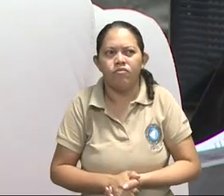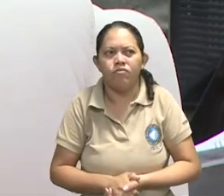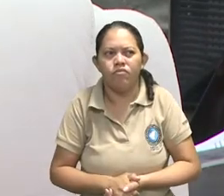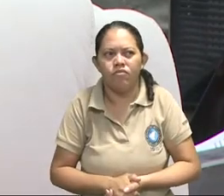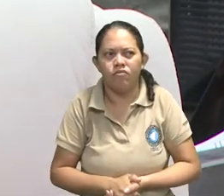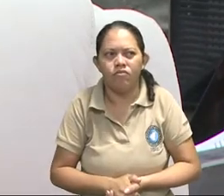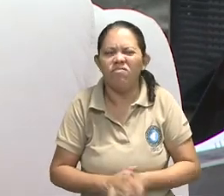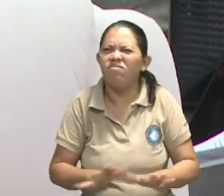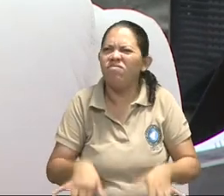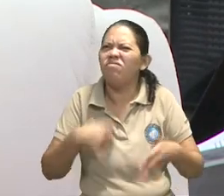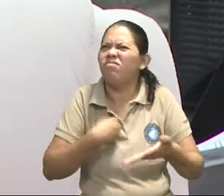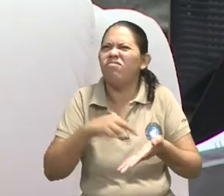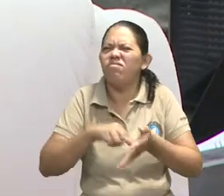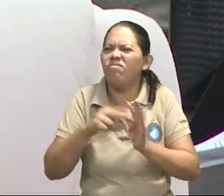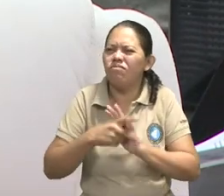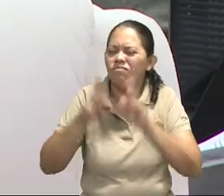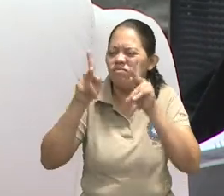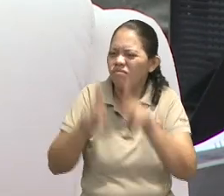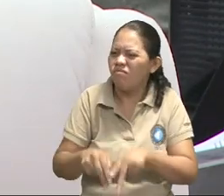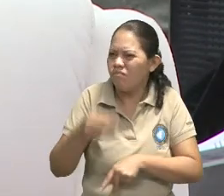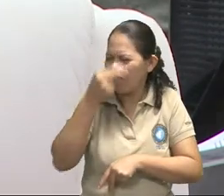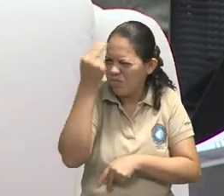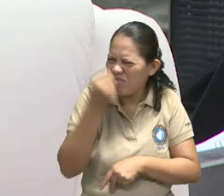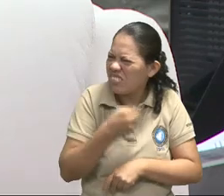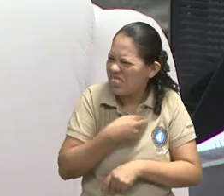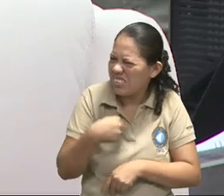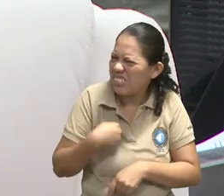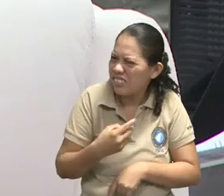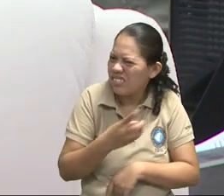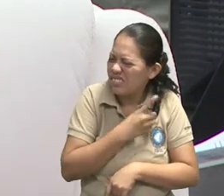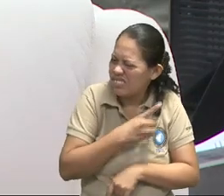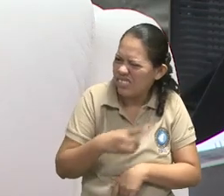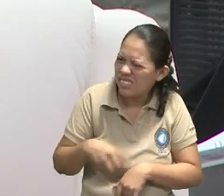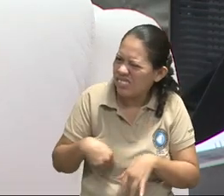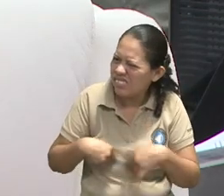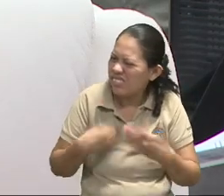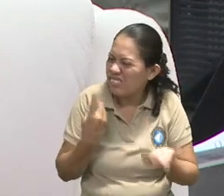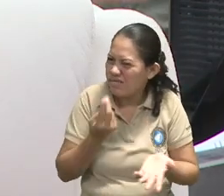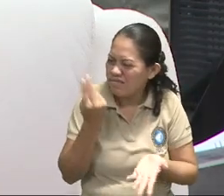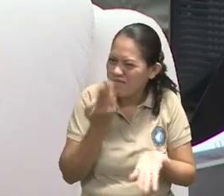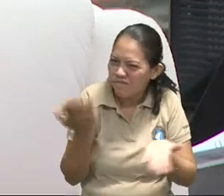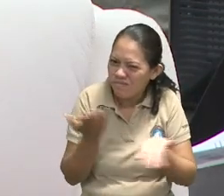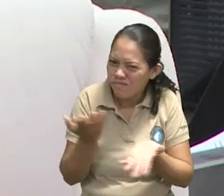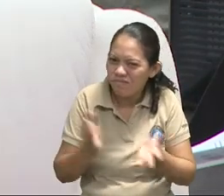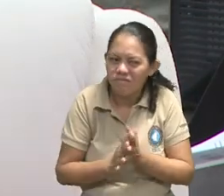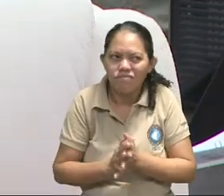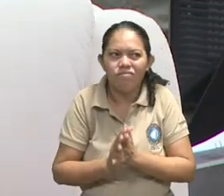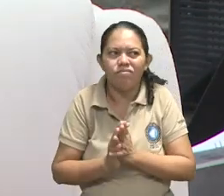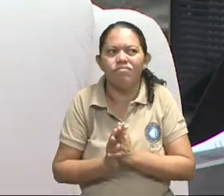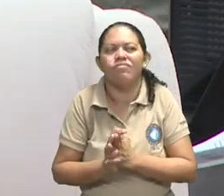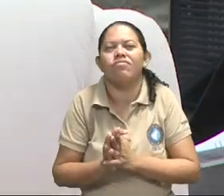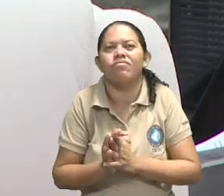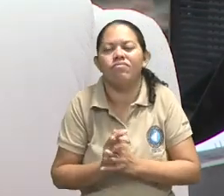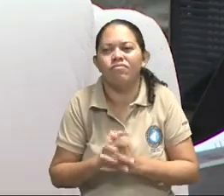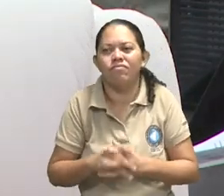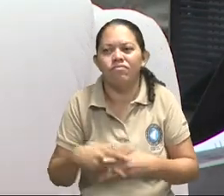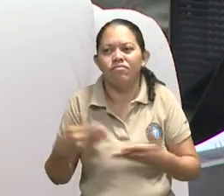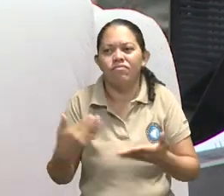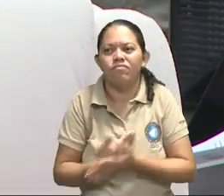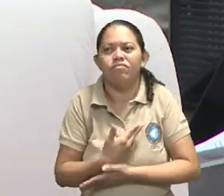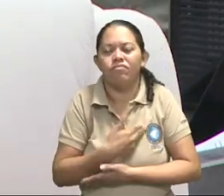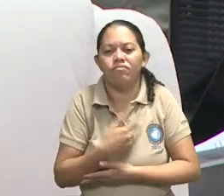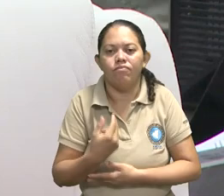vez la gente preguntará, o los mismos colegas diputados, bueno, ¿y qué es esto? Pues, o sea, ¿qué es implementar una